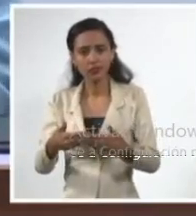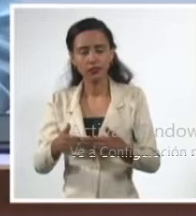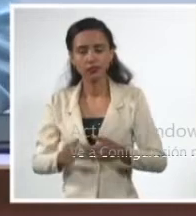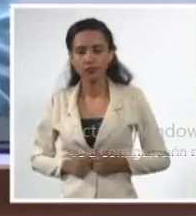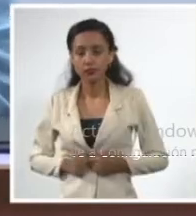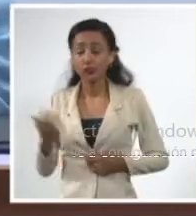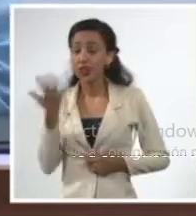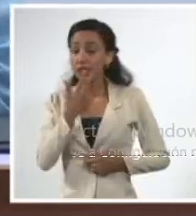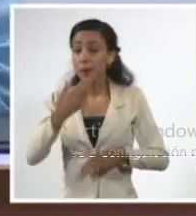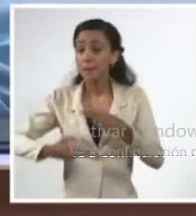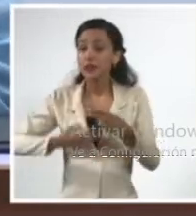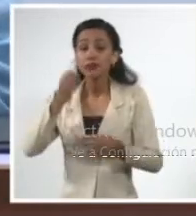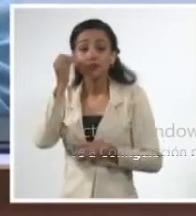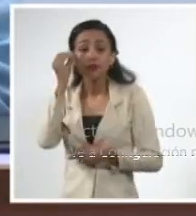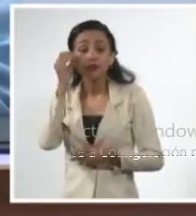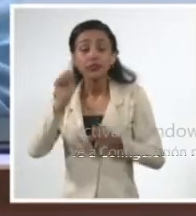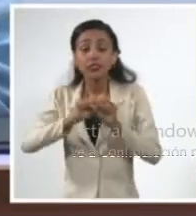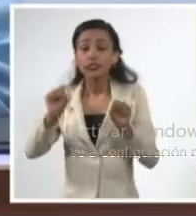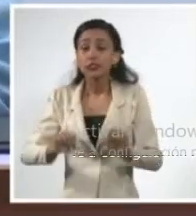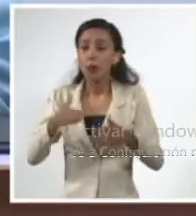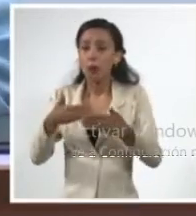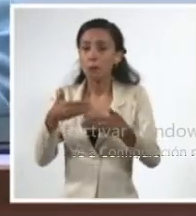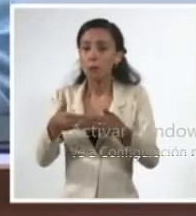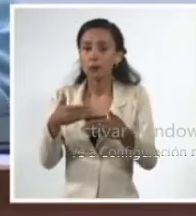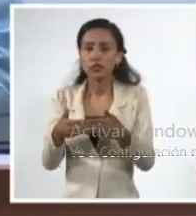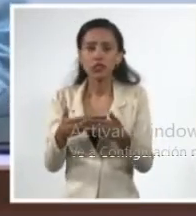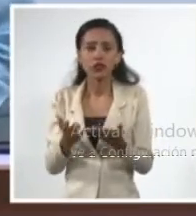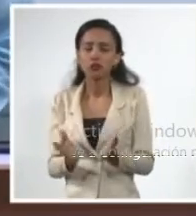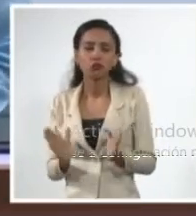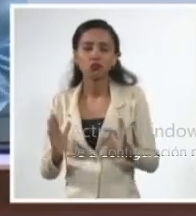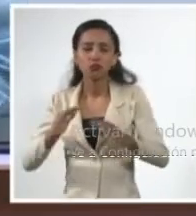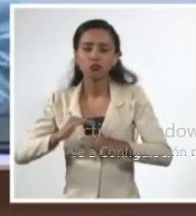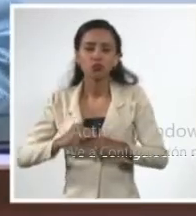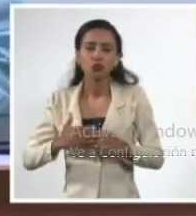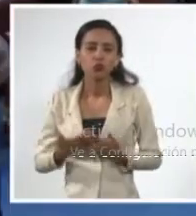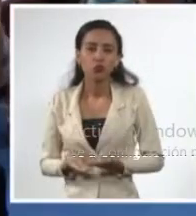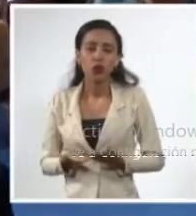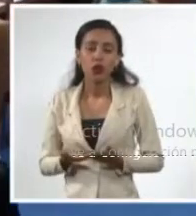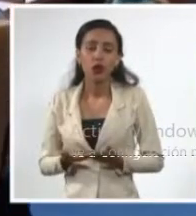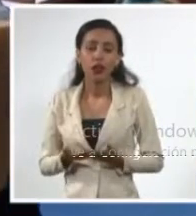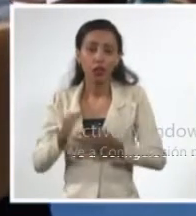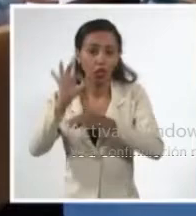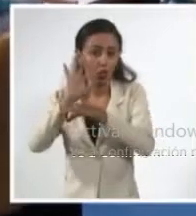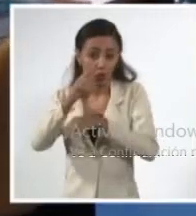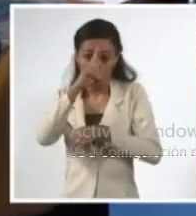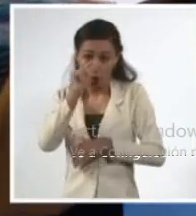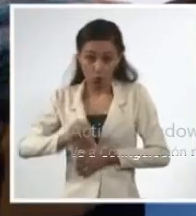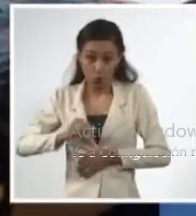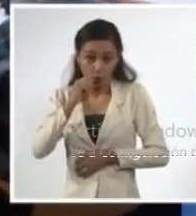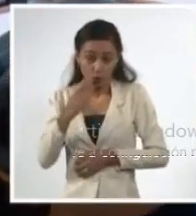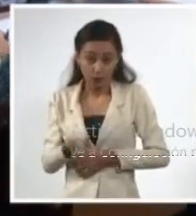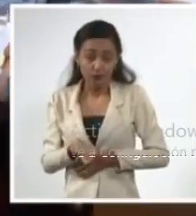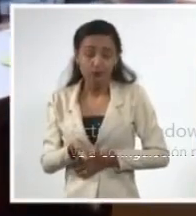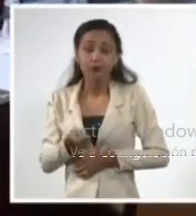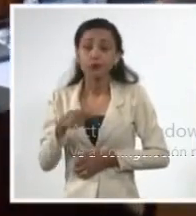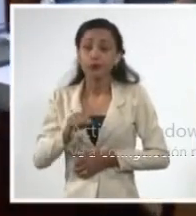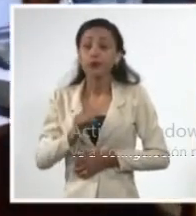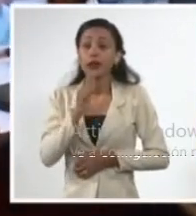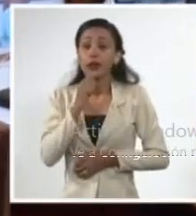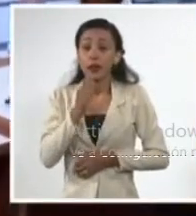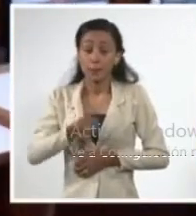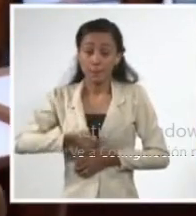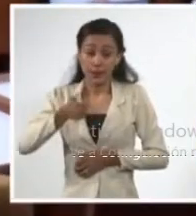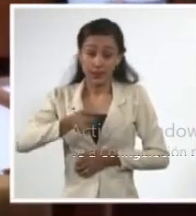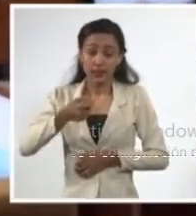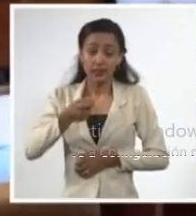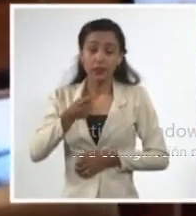¿Quién va a desarrollar la innovación en un sistema empresarial que no haya doctores? Díaz-Canel reconoció a los empresarios cubanos que